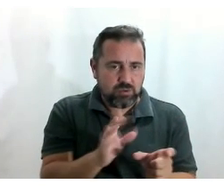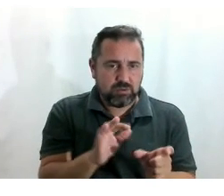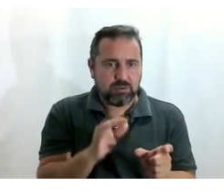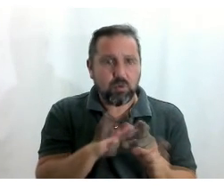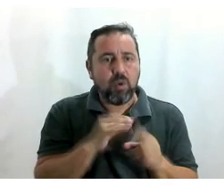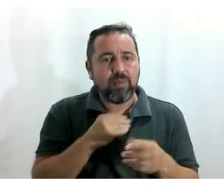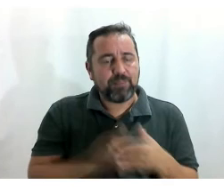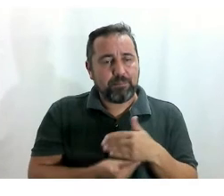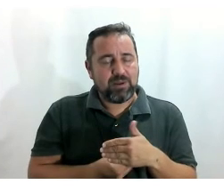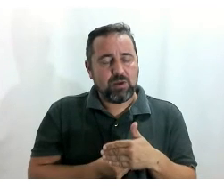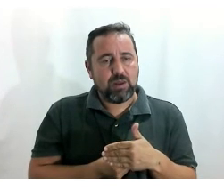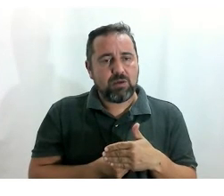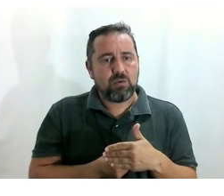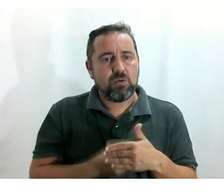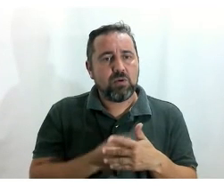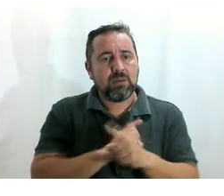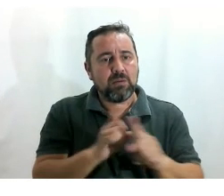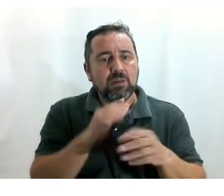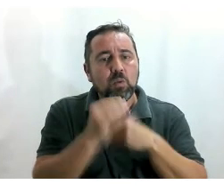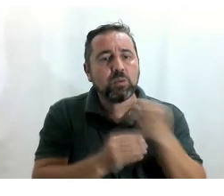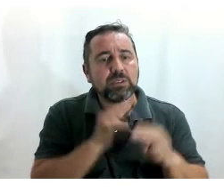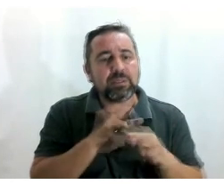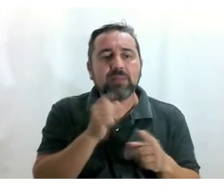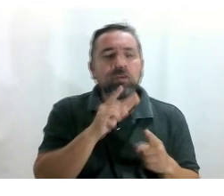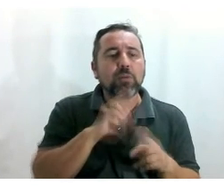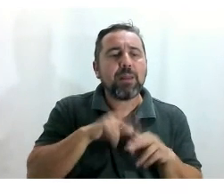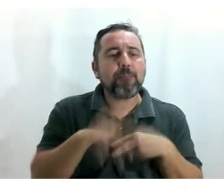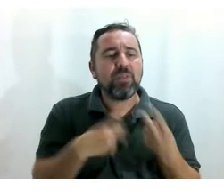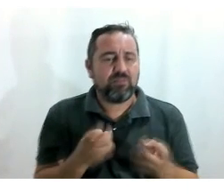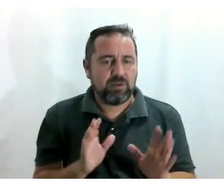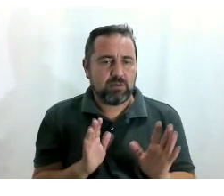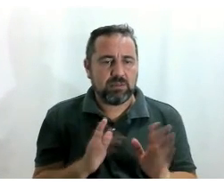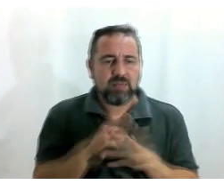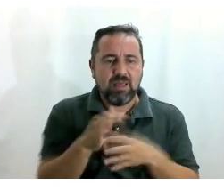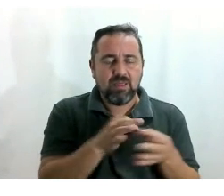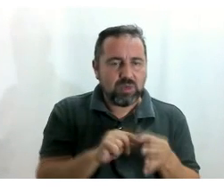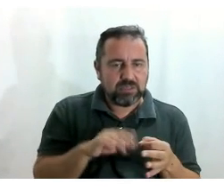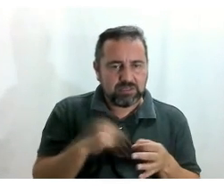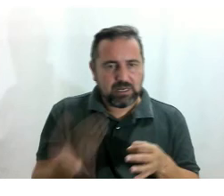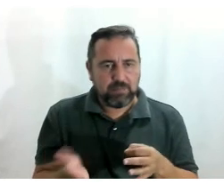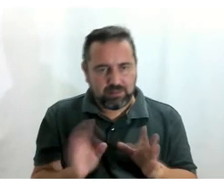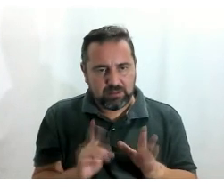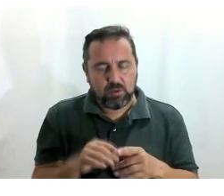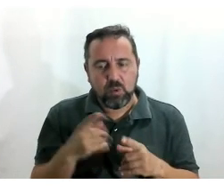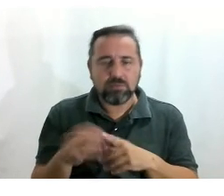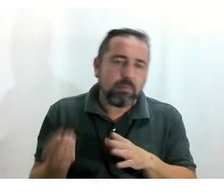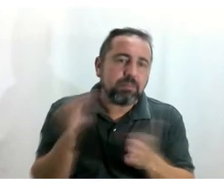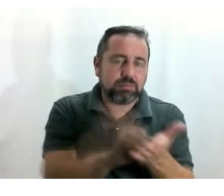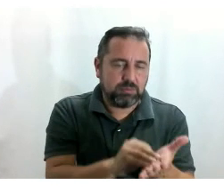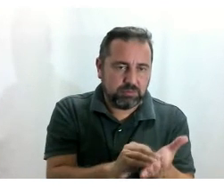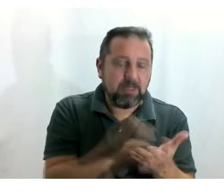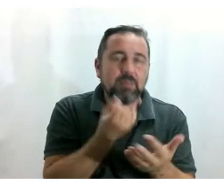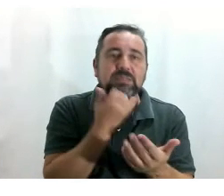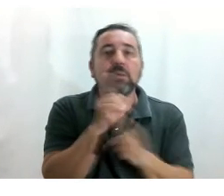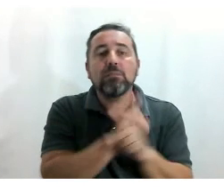embrionario, y lo único que está permitido la utilización de CRISPR es para modificar células externamente y luego reimplantarse en el paciente en el caso de algunos